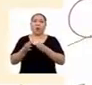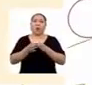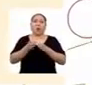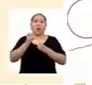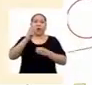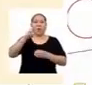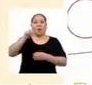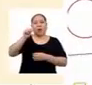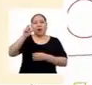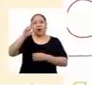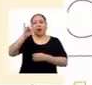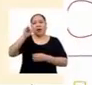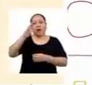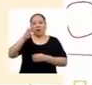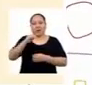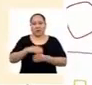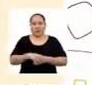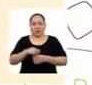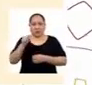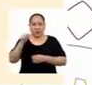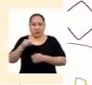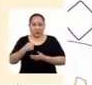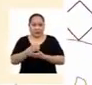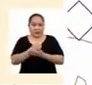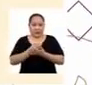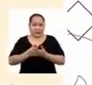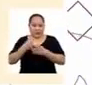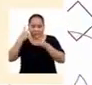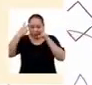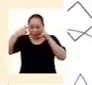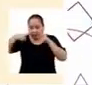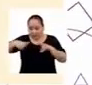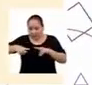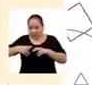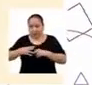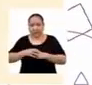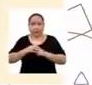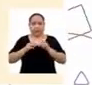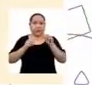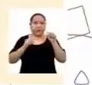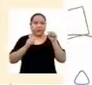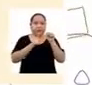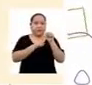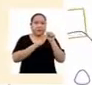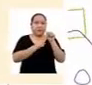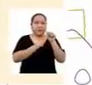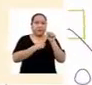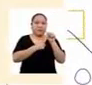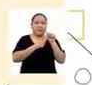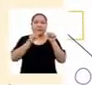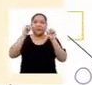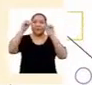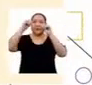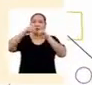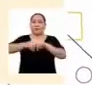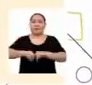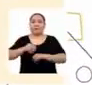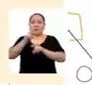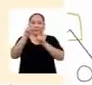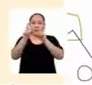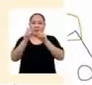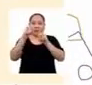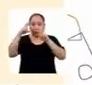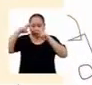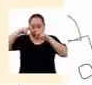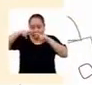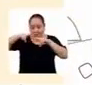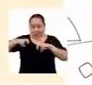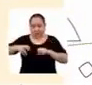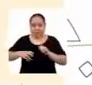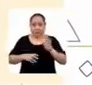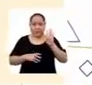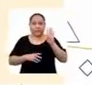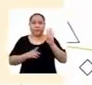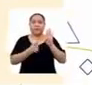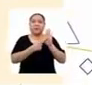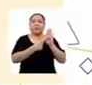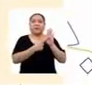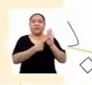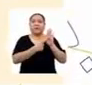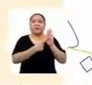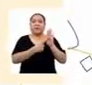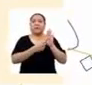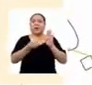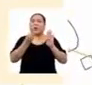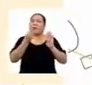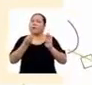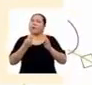de este paso debemos tener en cuenta lo siguiente. A. Formular la pregunta de estudio. B. ¿Por